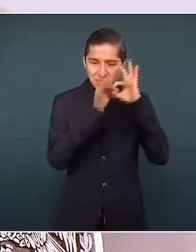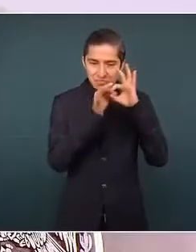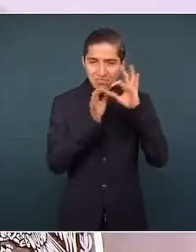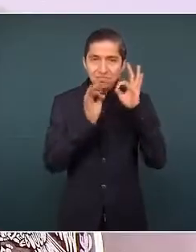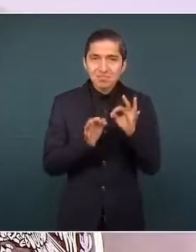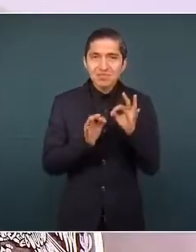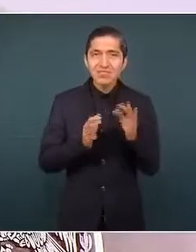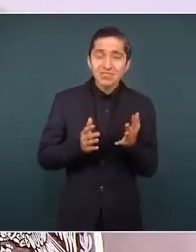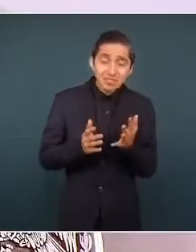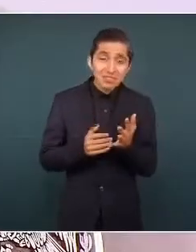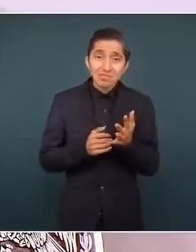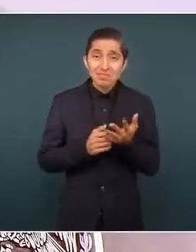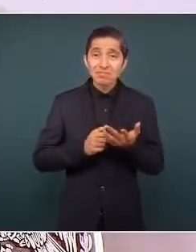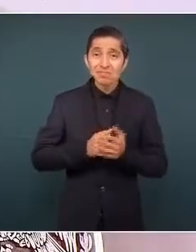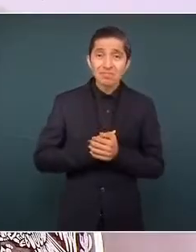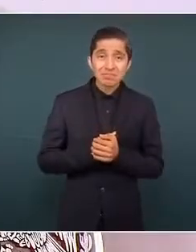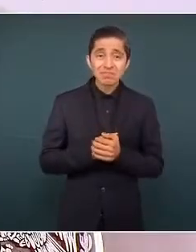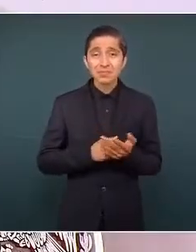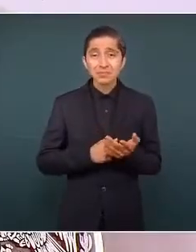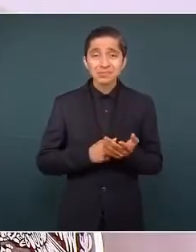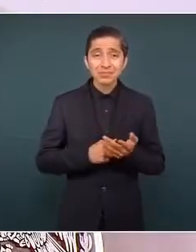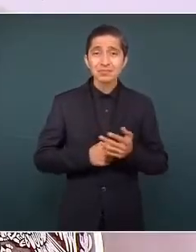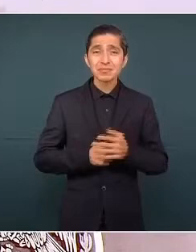Entonces, no